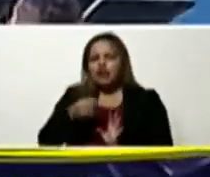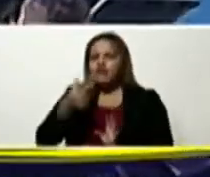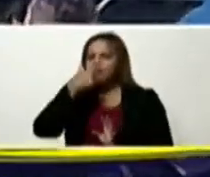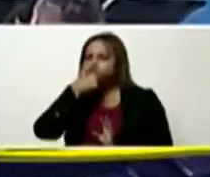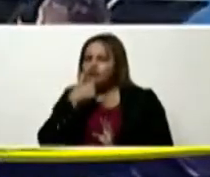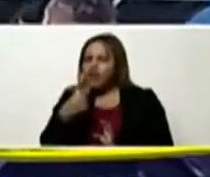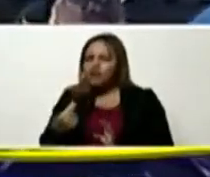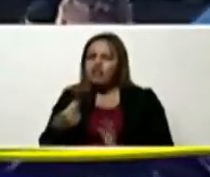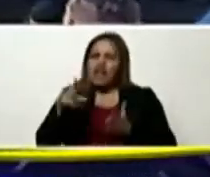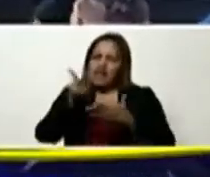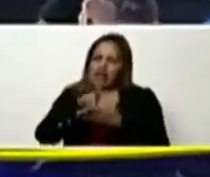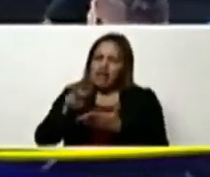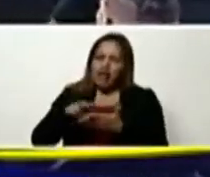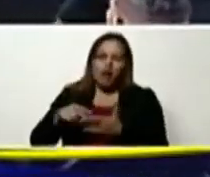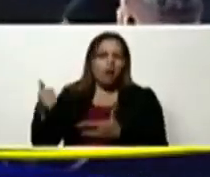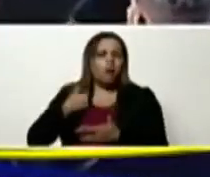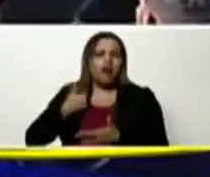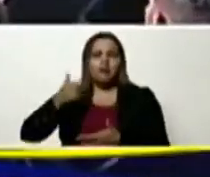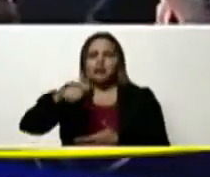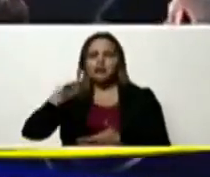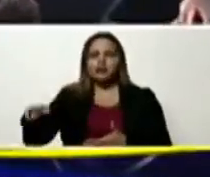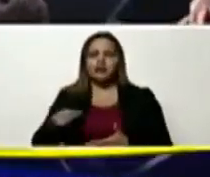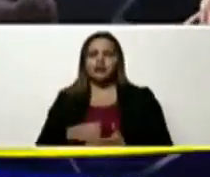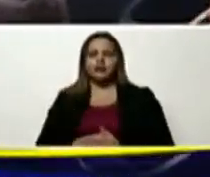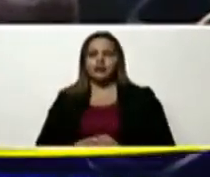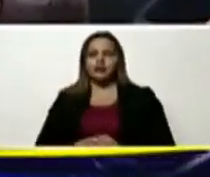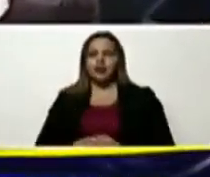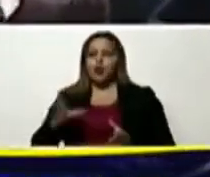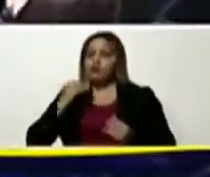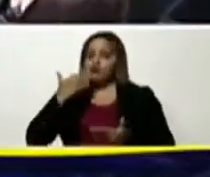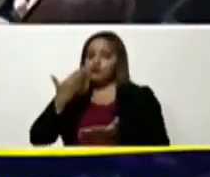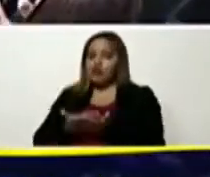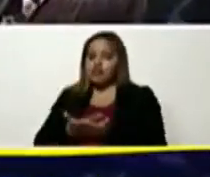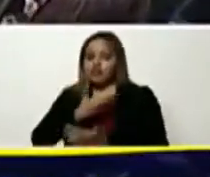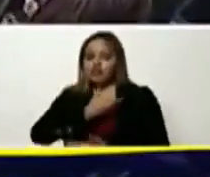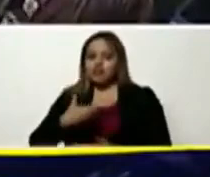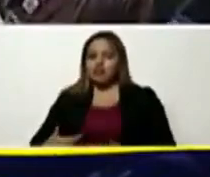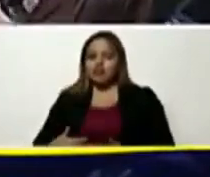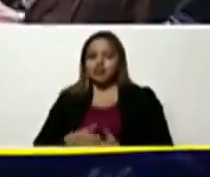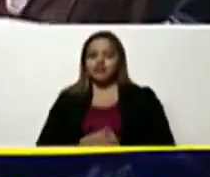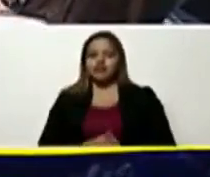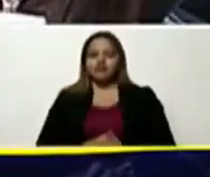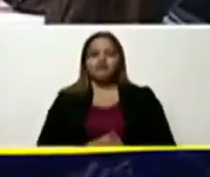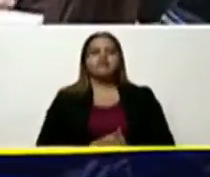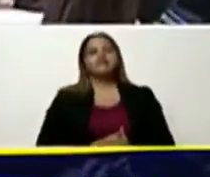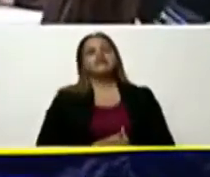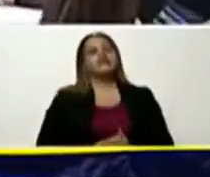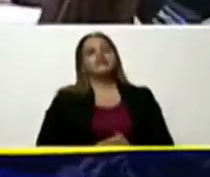fácilmente asequible para cualquier lector. Muchas gracias, señor presidente.